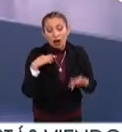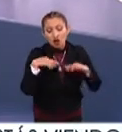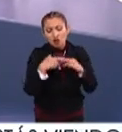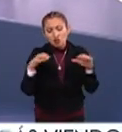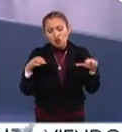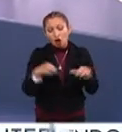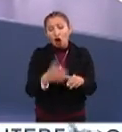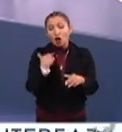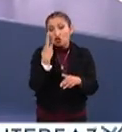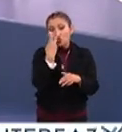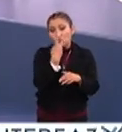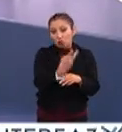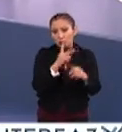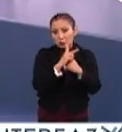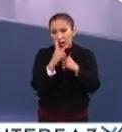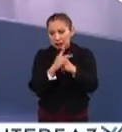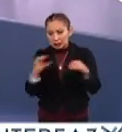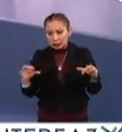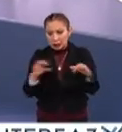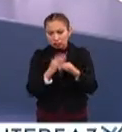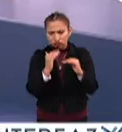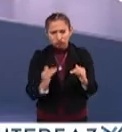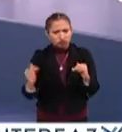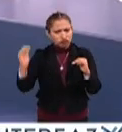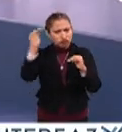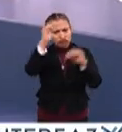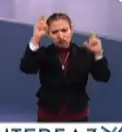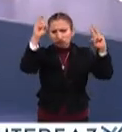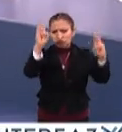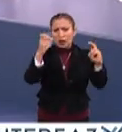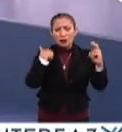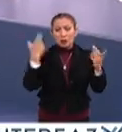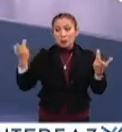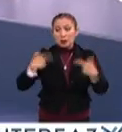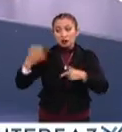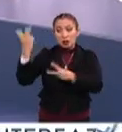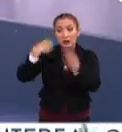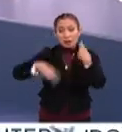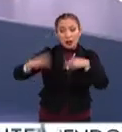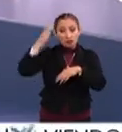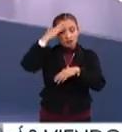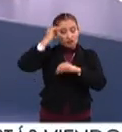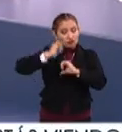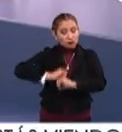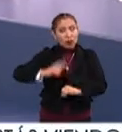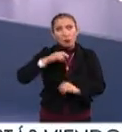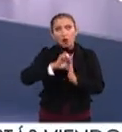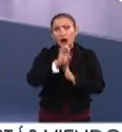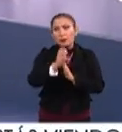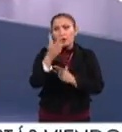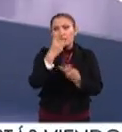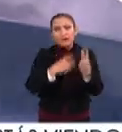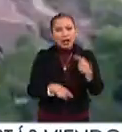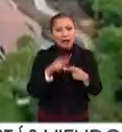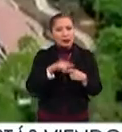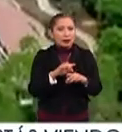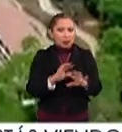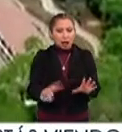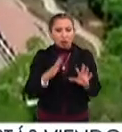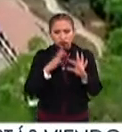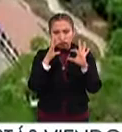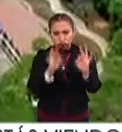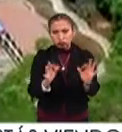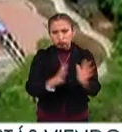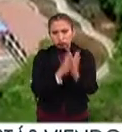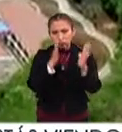reunión binacional básicamente de alto nivel en cuanto a los funcionarios que participarán. Está, por ejemplo, ya